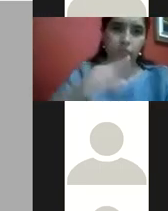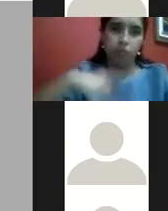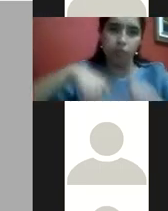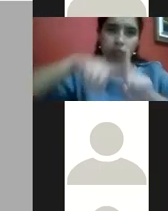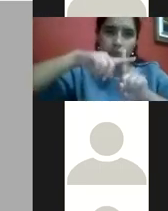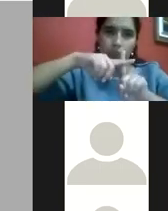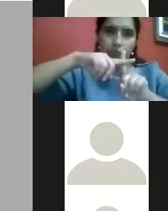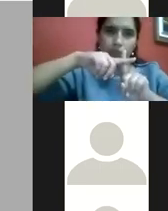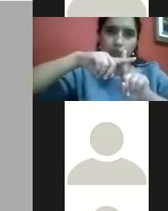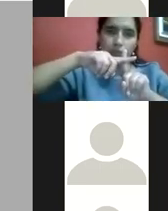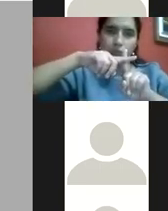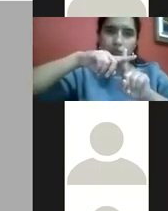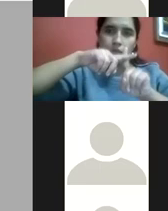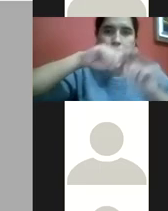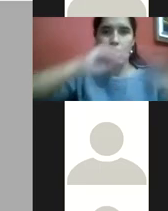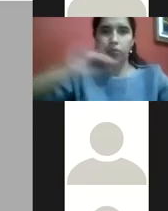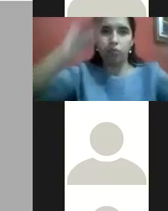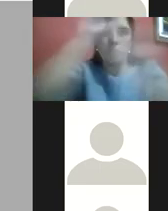queda negativo.